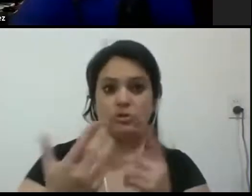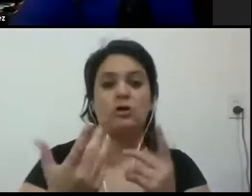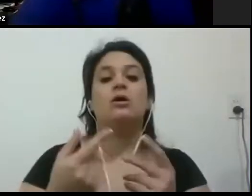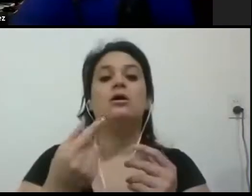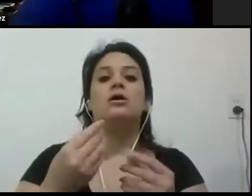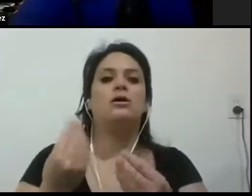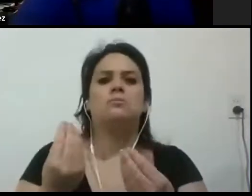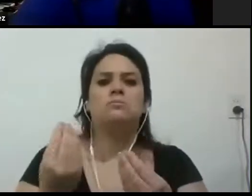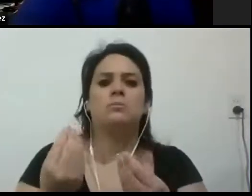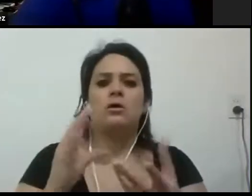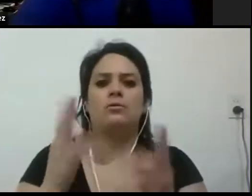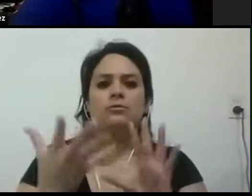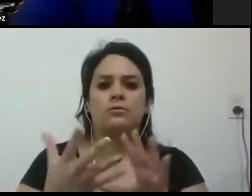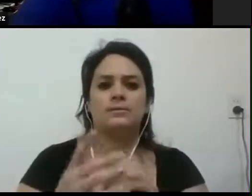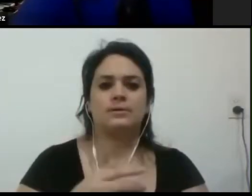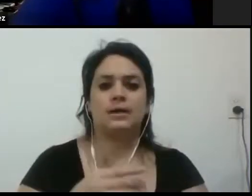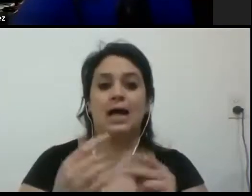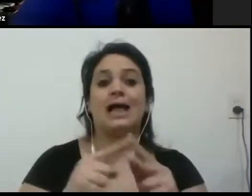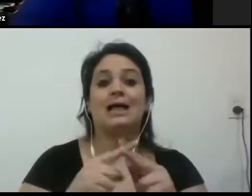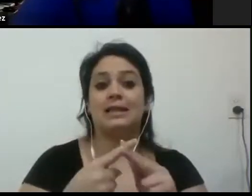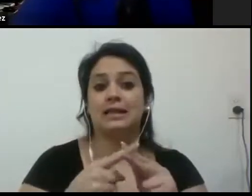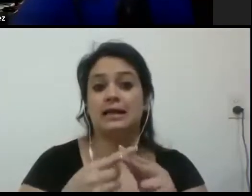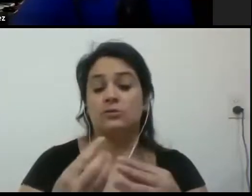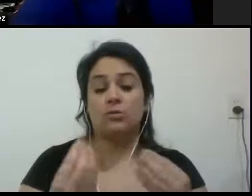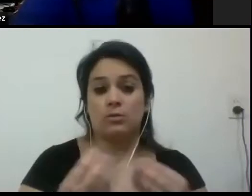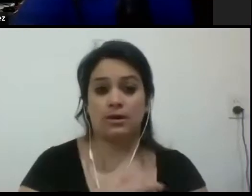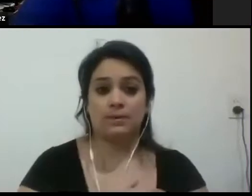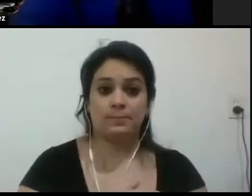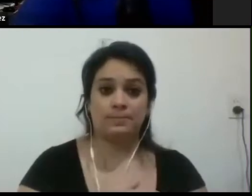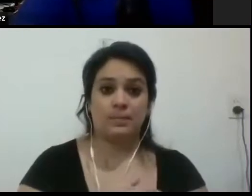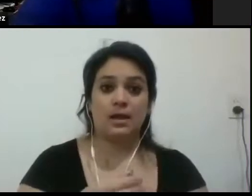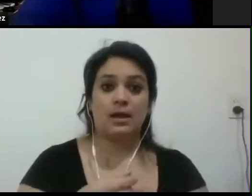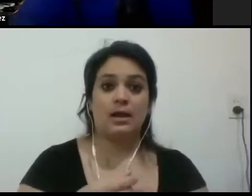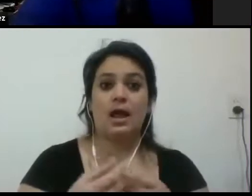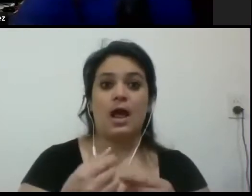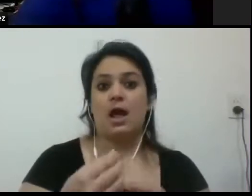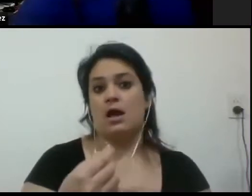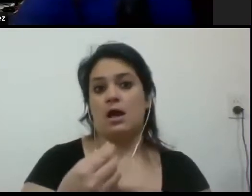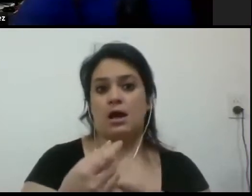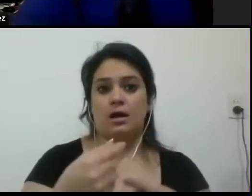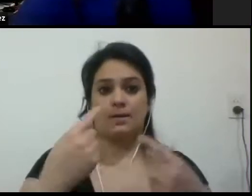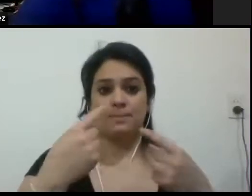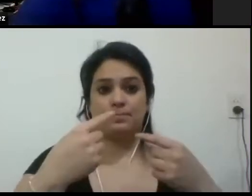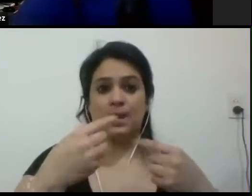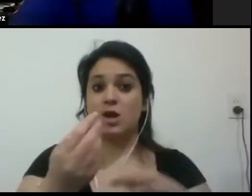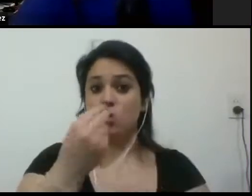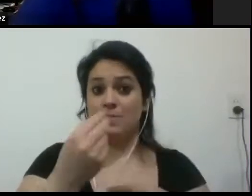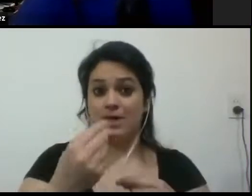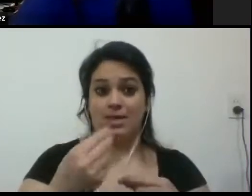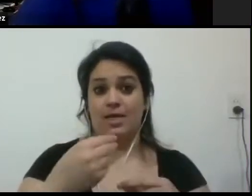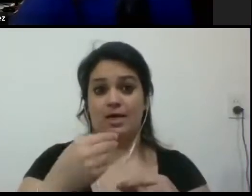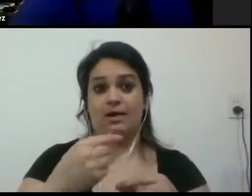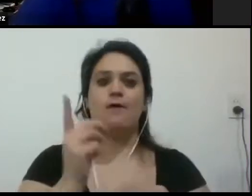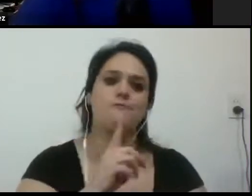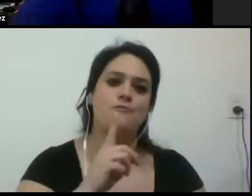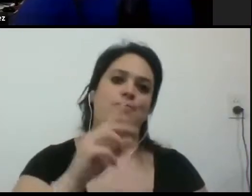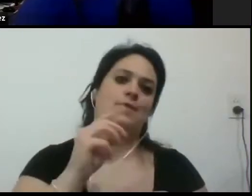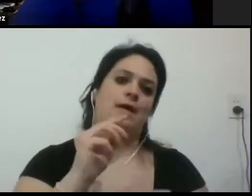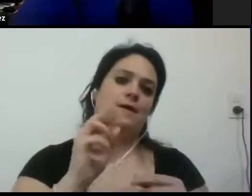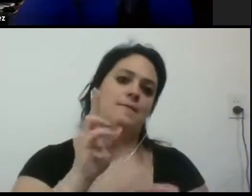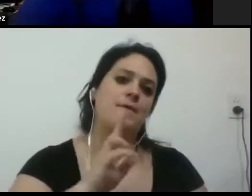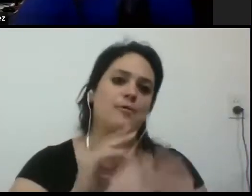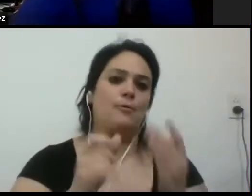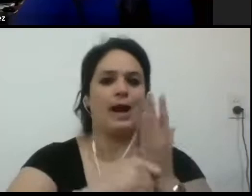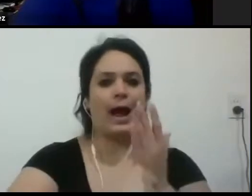de esta tecnicatura que la materia prima la tiene que llevar el alumno entonces es responsabilidad en